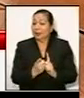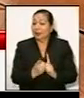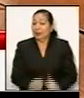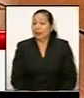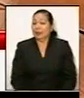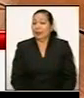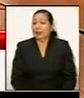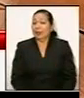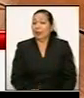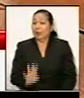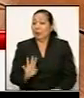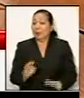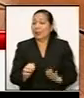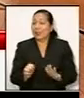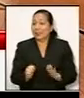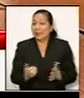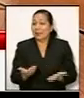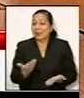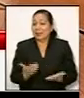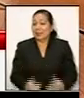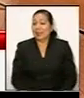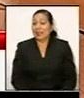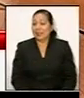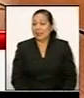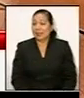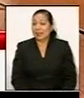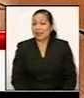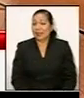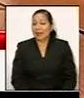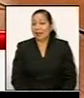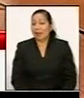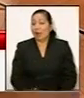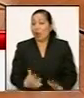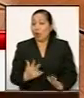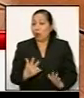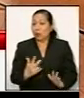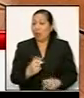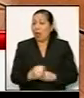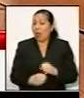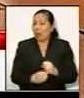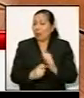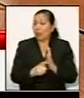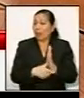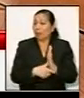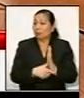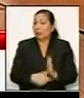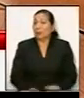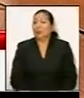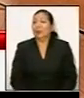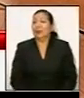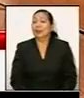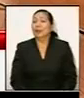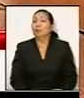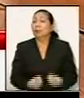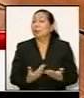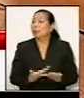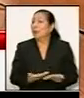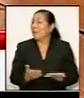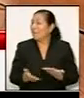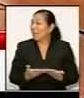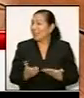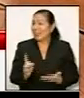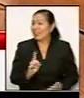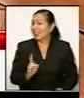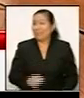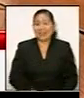2016 o sea en realidad se cambia 8 años después no precisamente porque no es tan sencillo